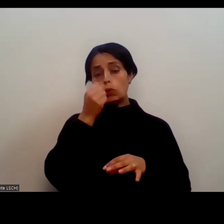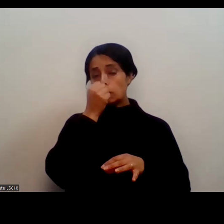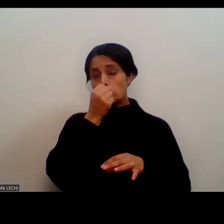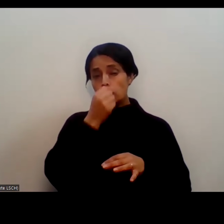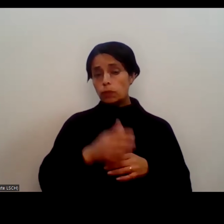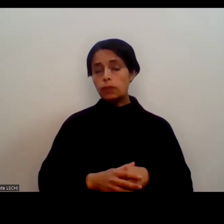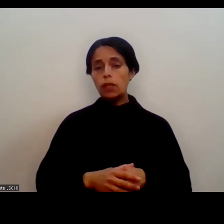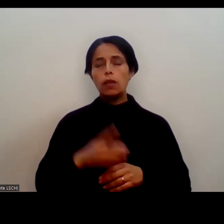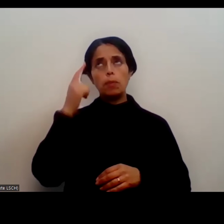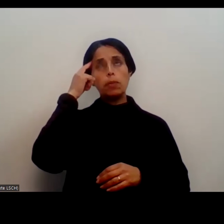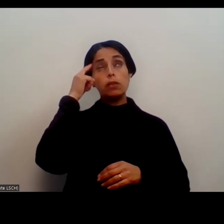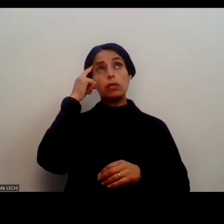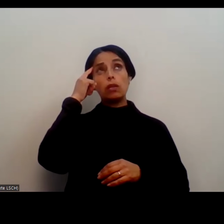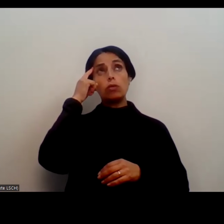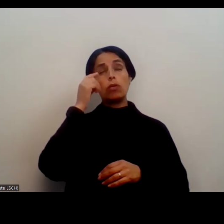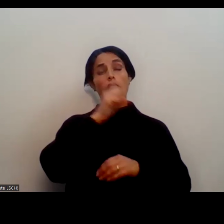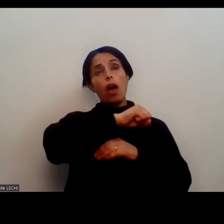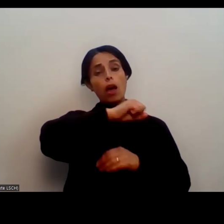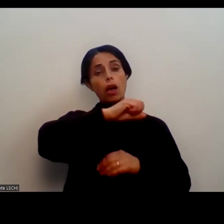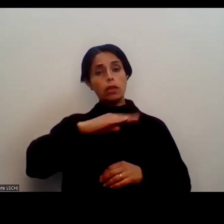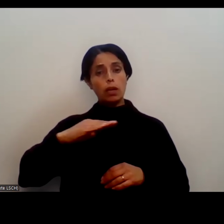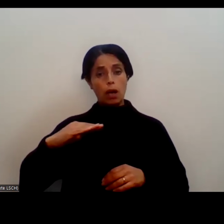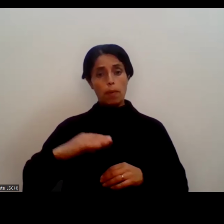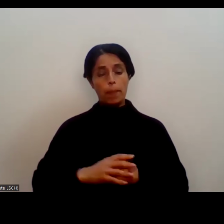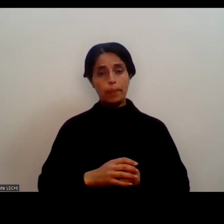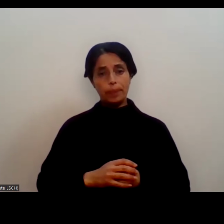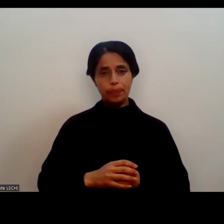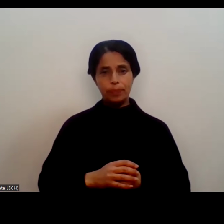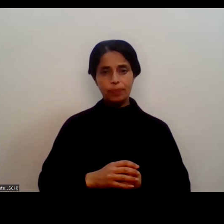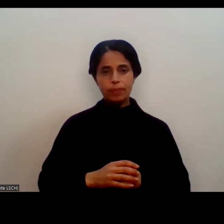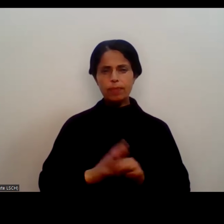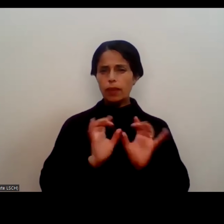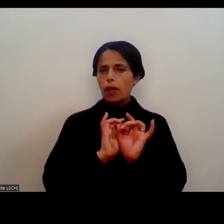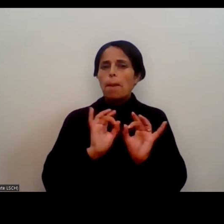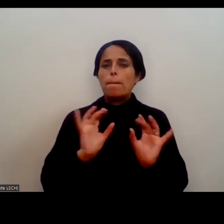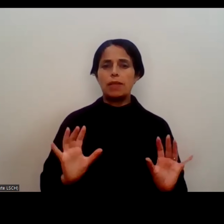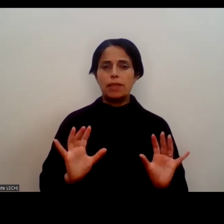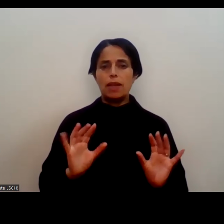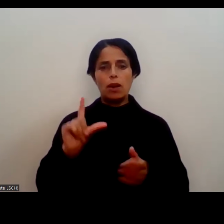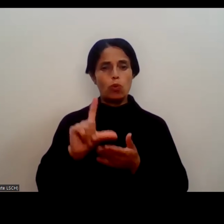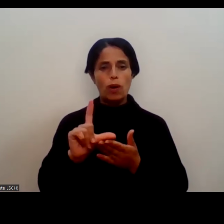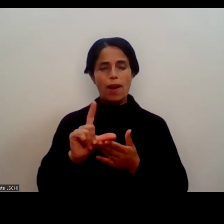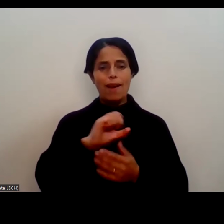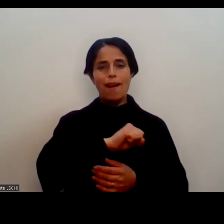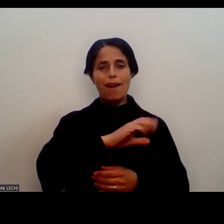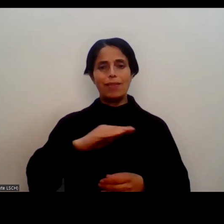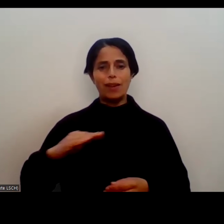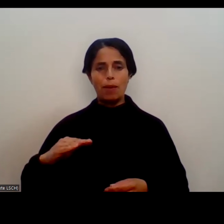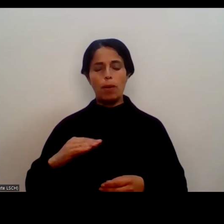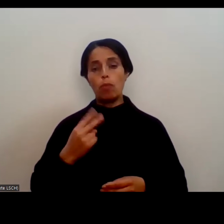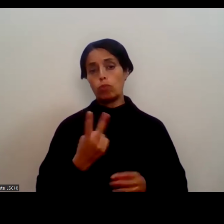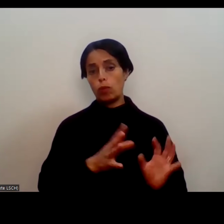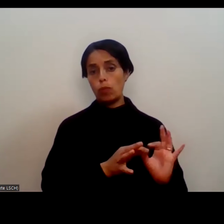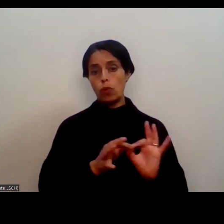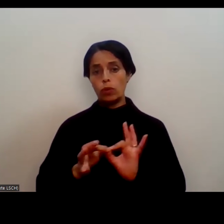Pensando concretamente en Atacama, es bien especial el caso de Atacama por dos razones.